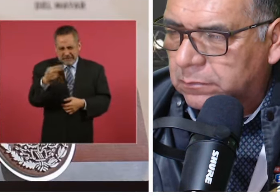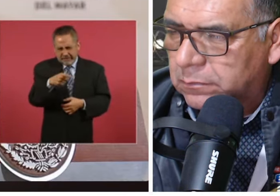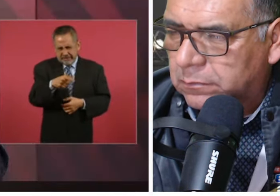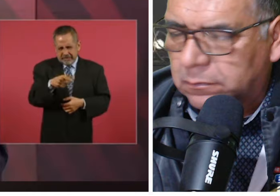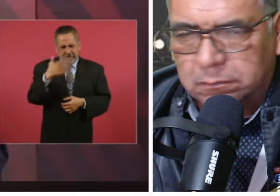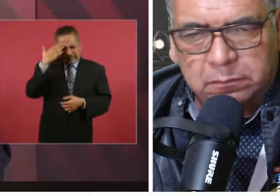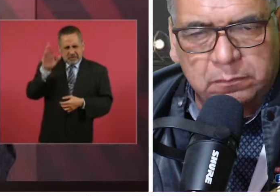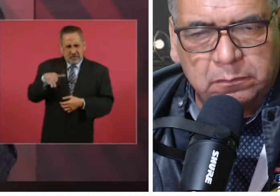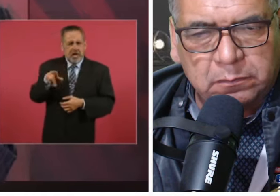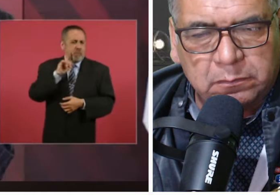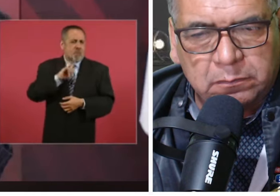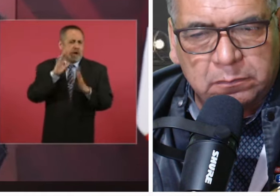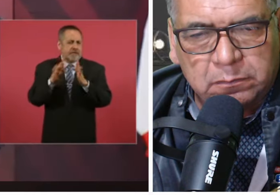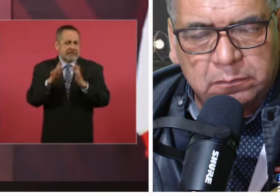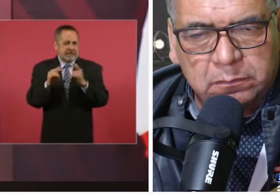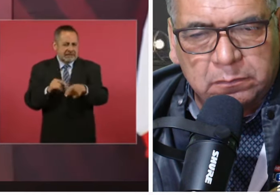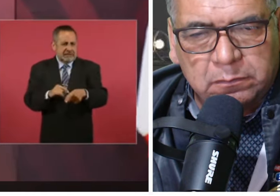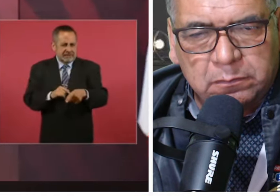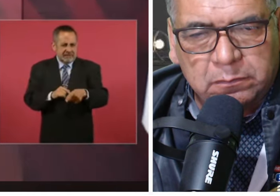la señora francesa.